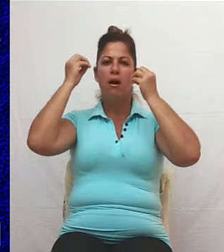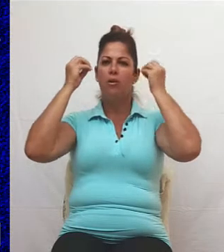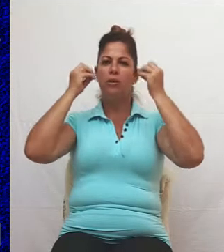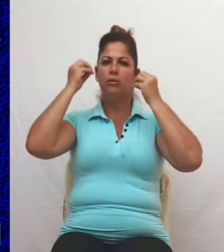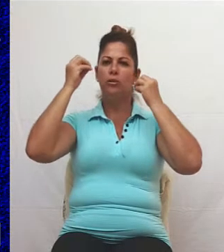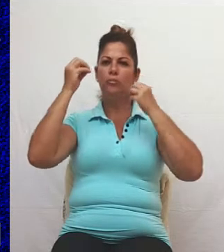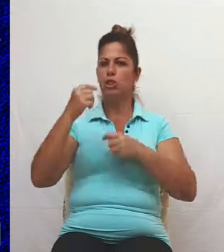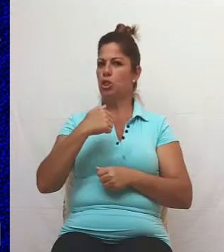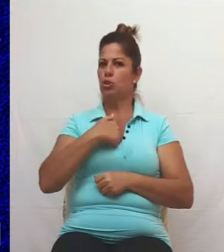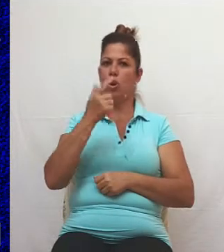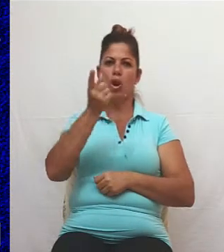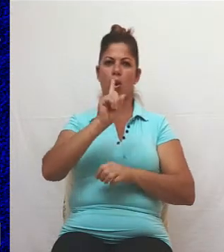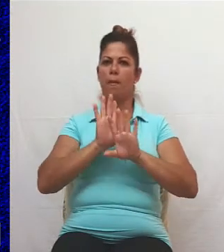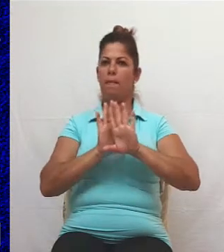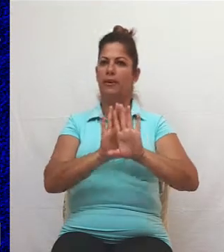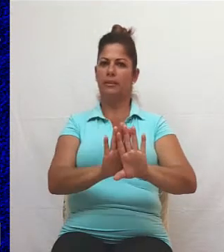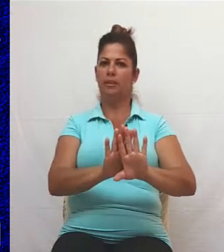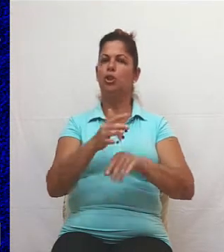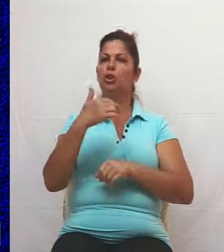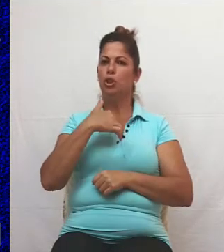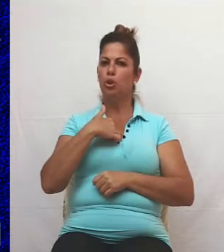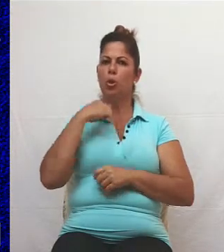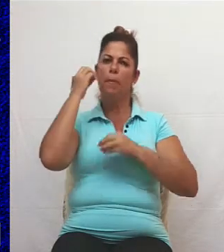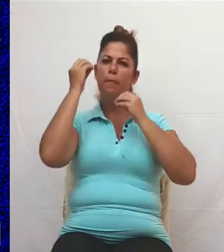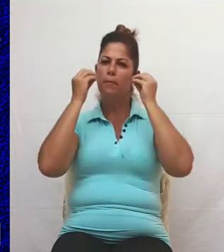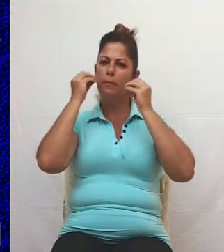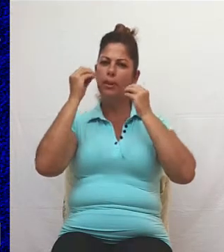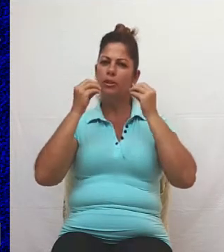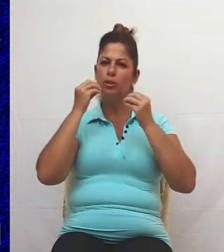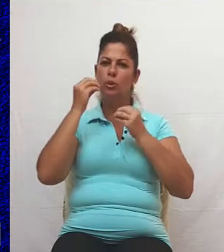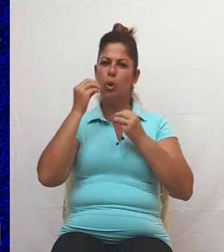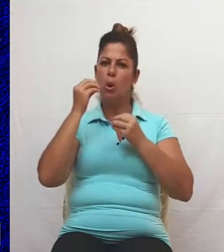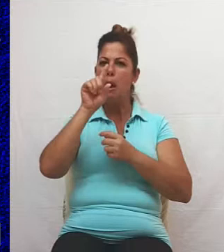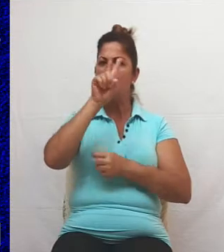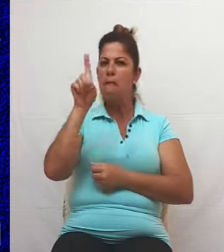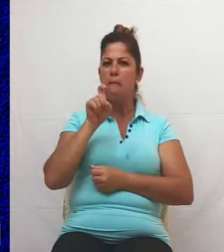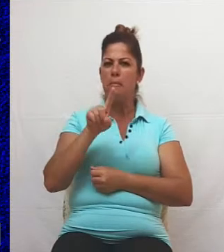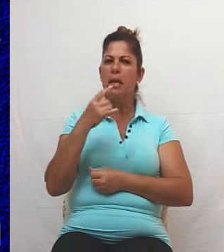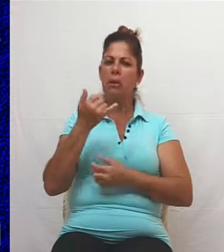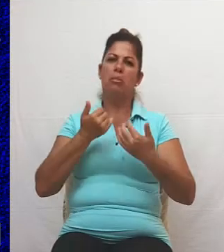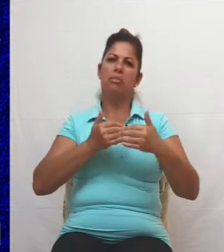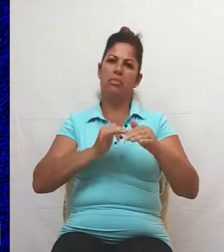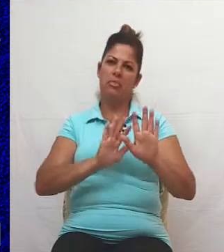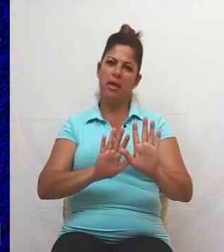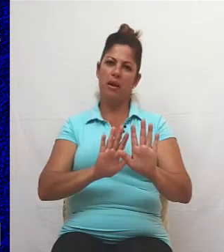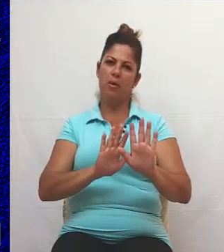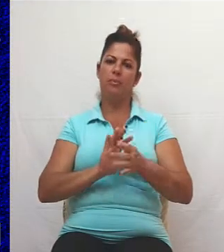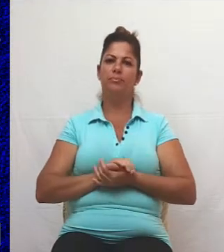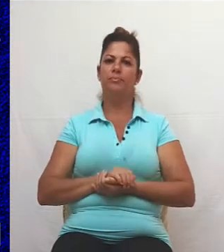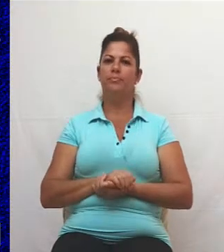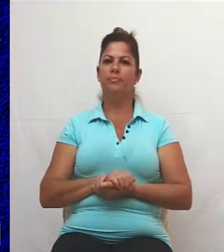si surge alguna valoración o pensamiento no me resisto lo observo con